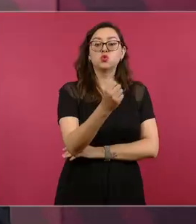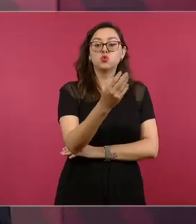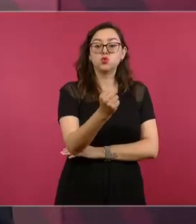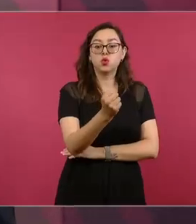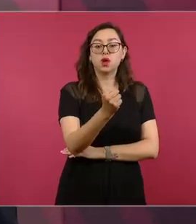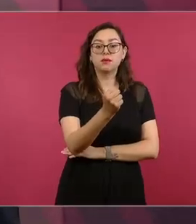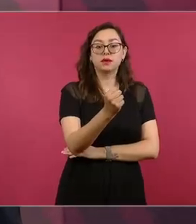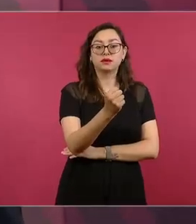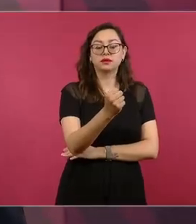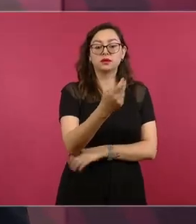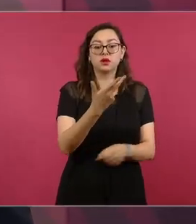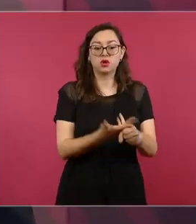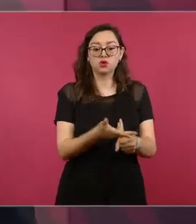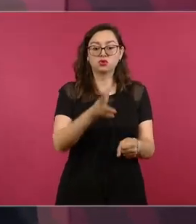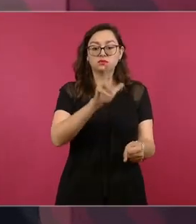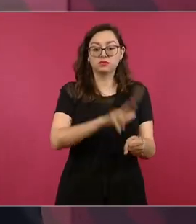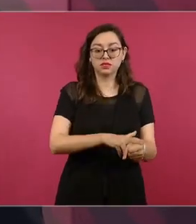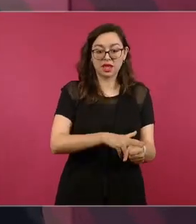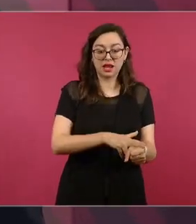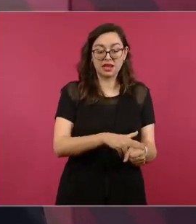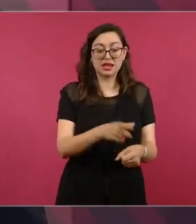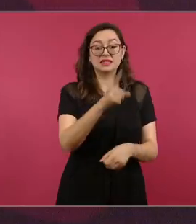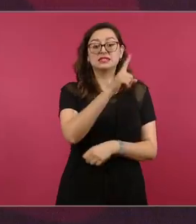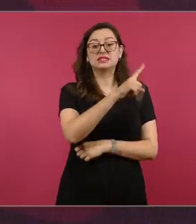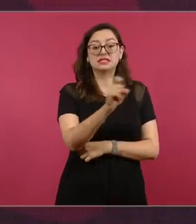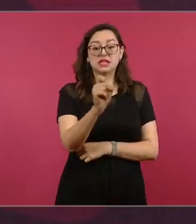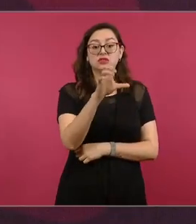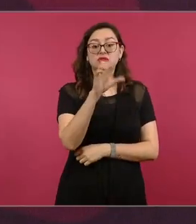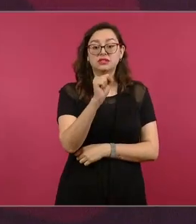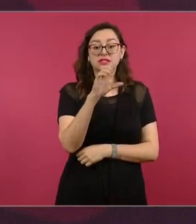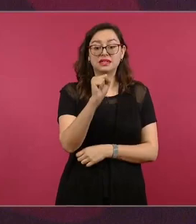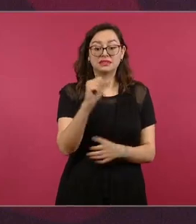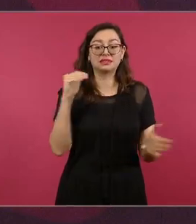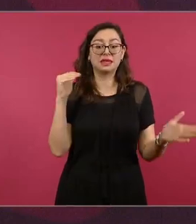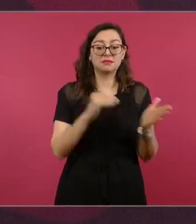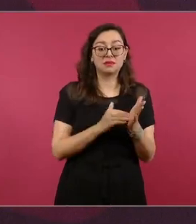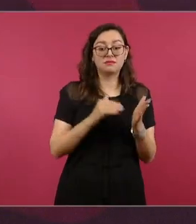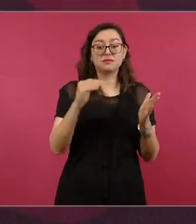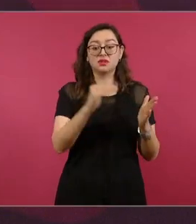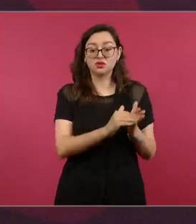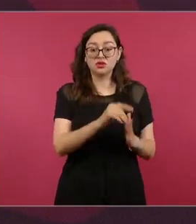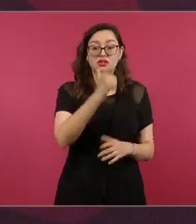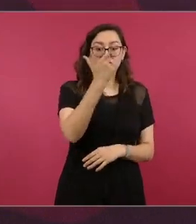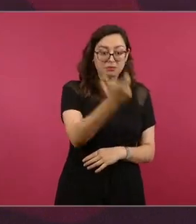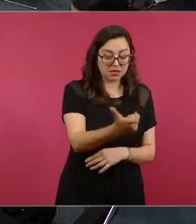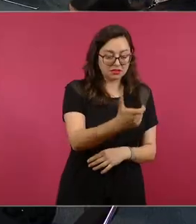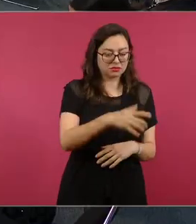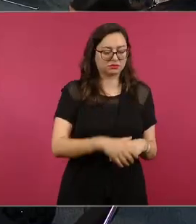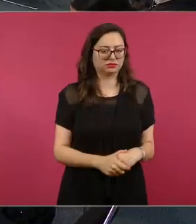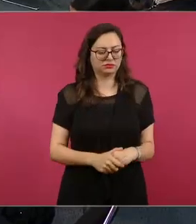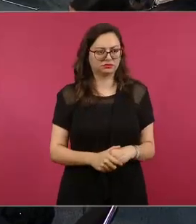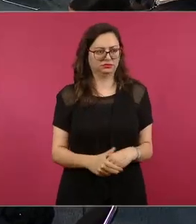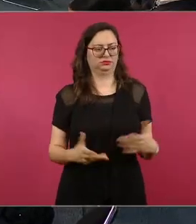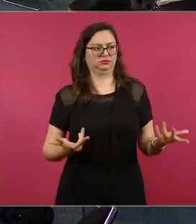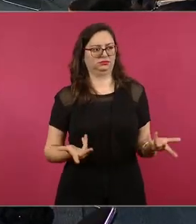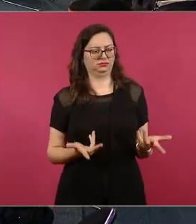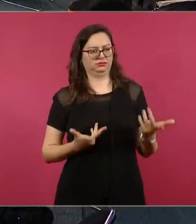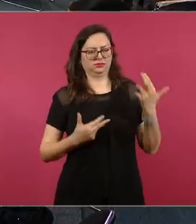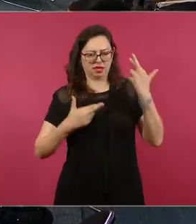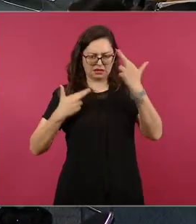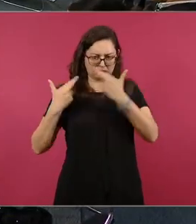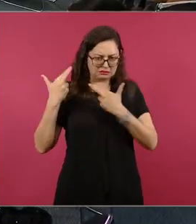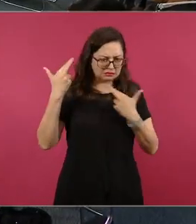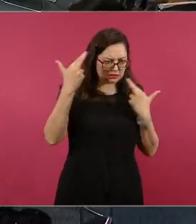160 mil millones de pesos se hace el avalúo de los nueve hospitales ahora